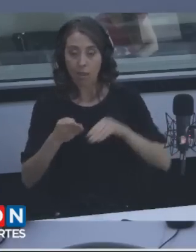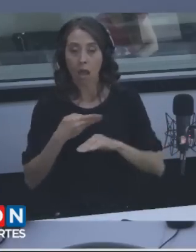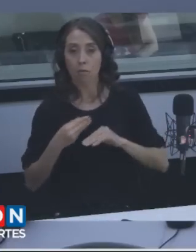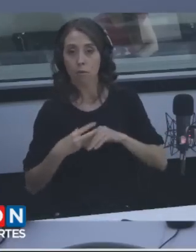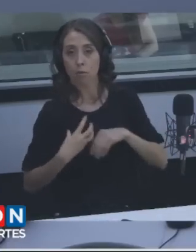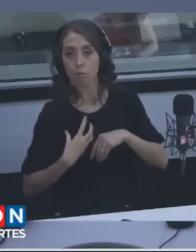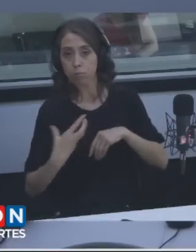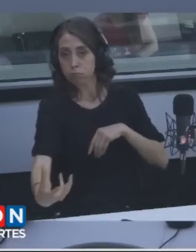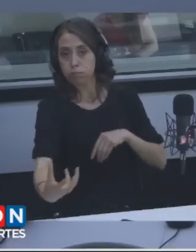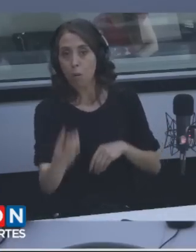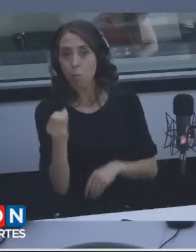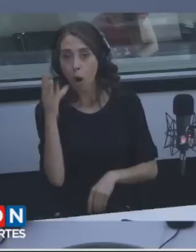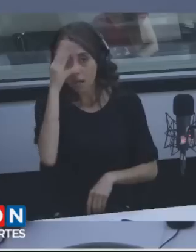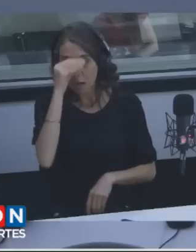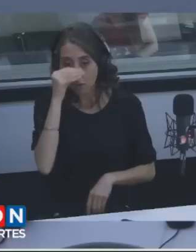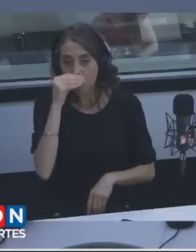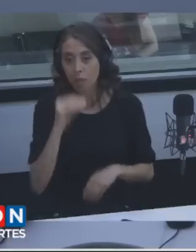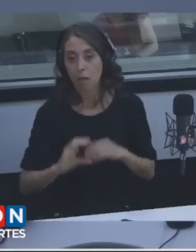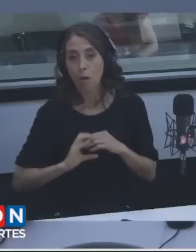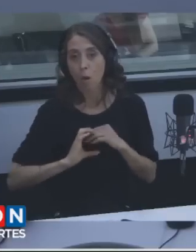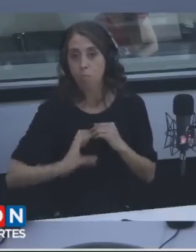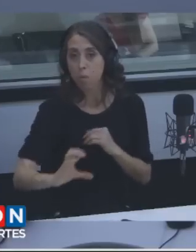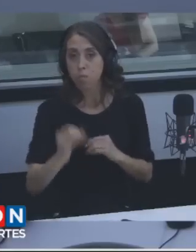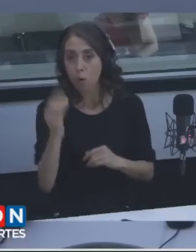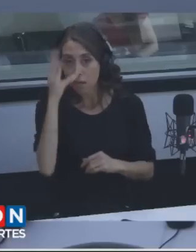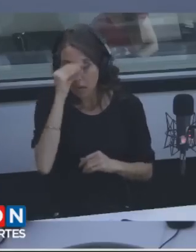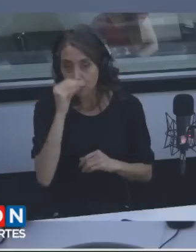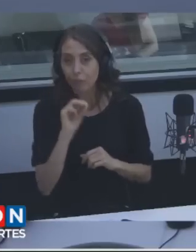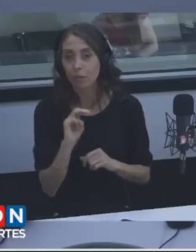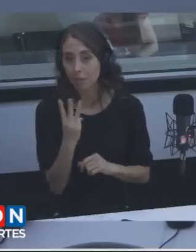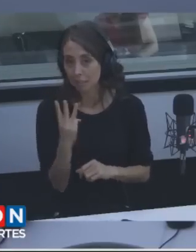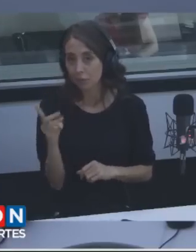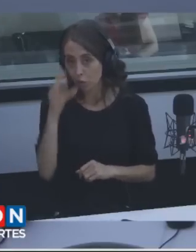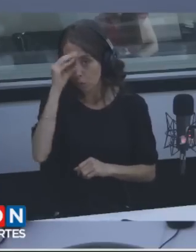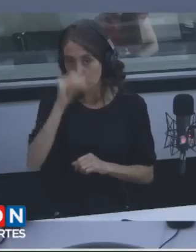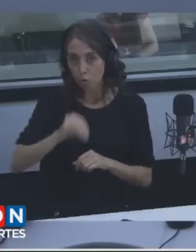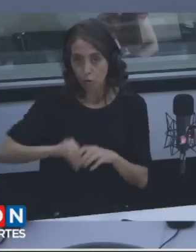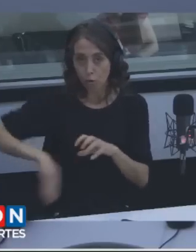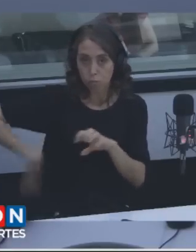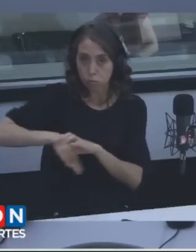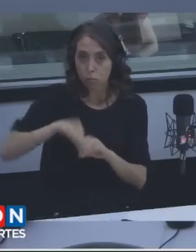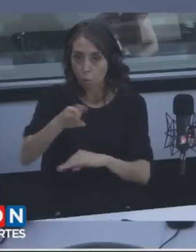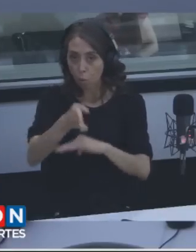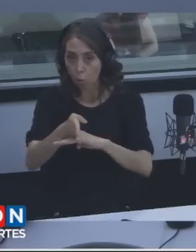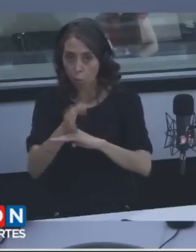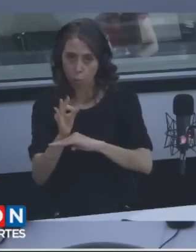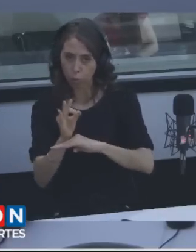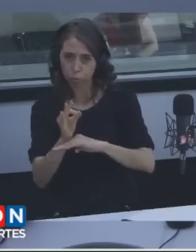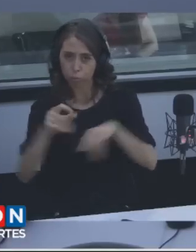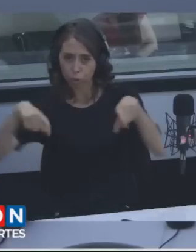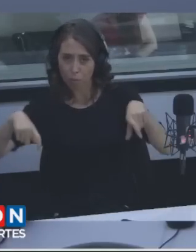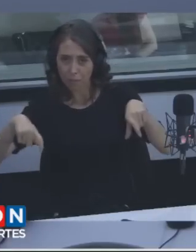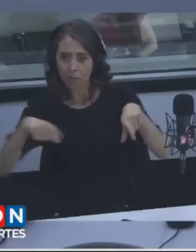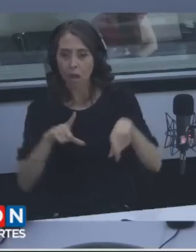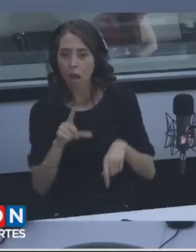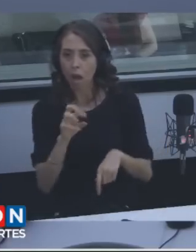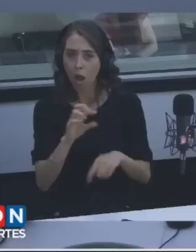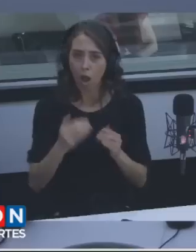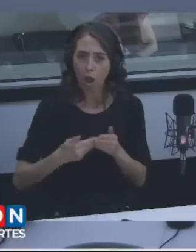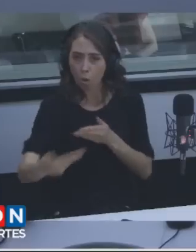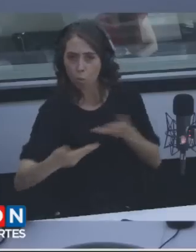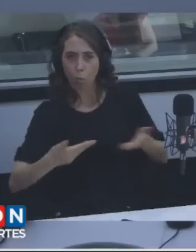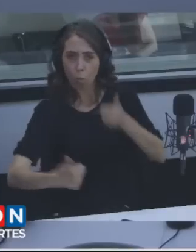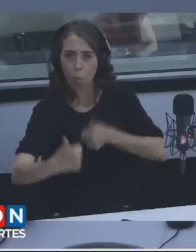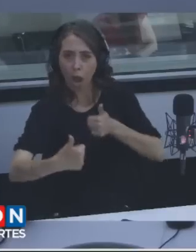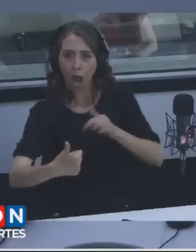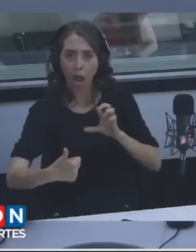segundo. Buonanotte. El tercero es un centro de Buonanotte, un centro, donde no sé si es López o Guerrero, cuál de